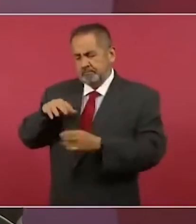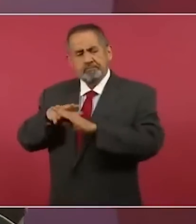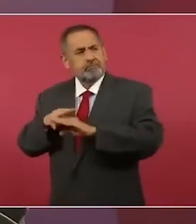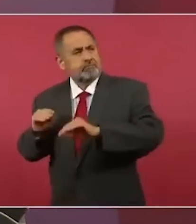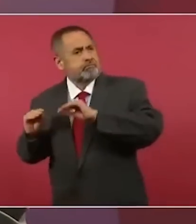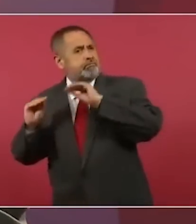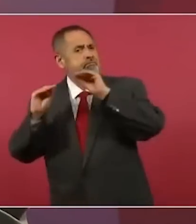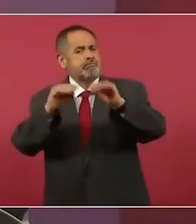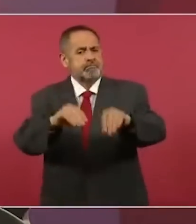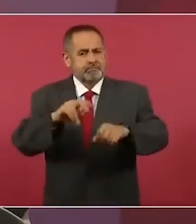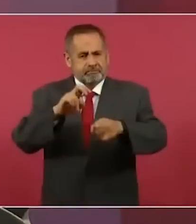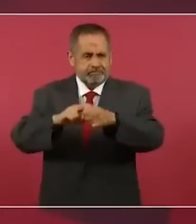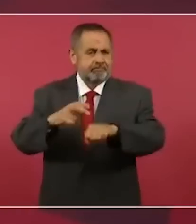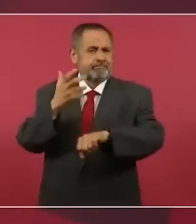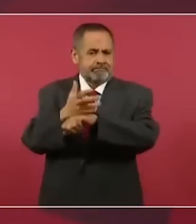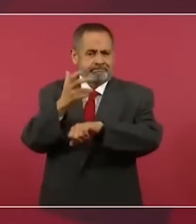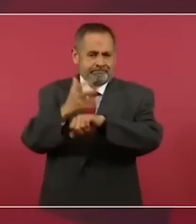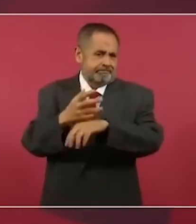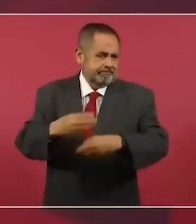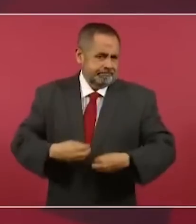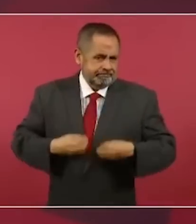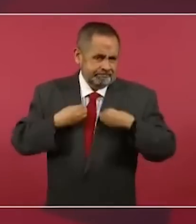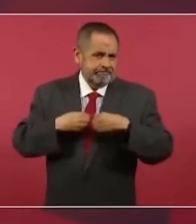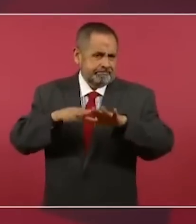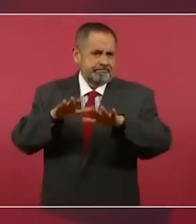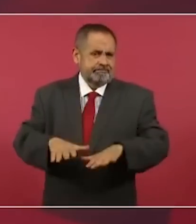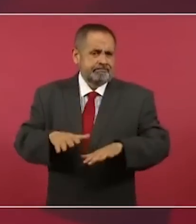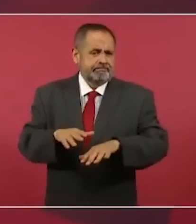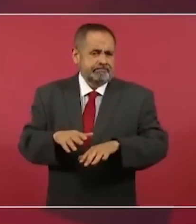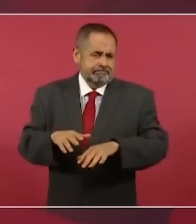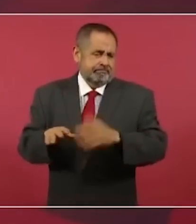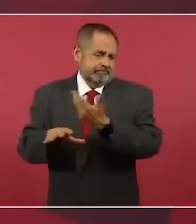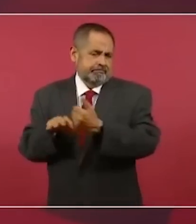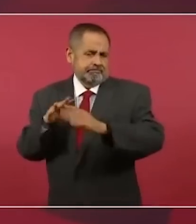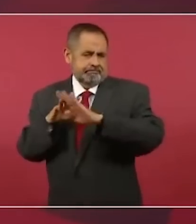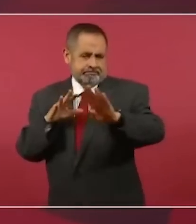haya llegado a Estados Unidos como migrante,